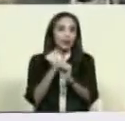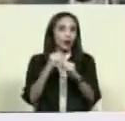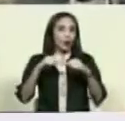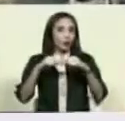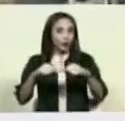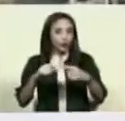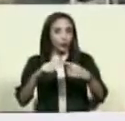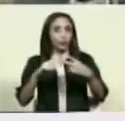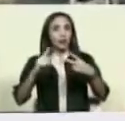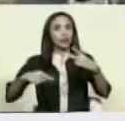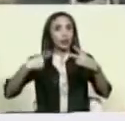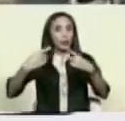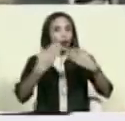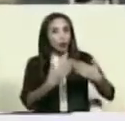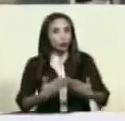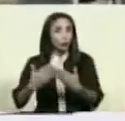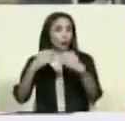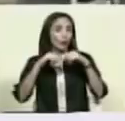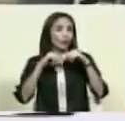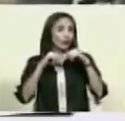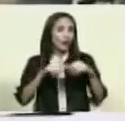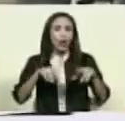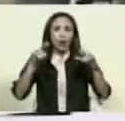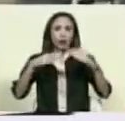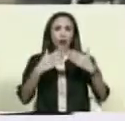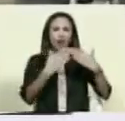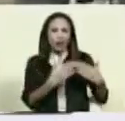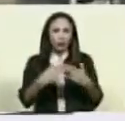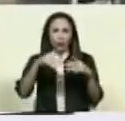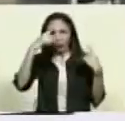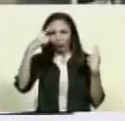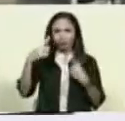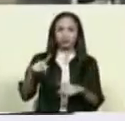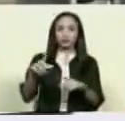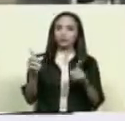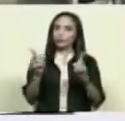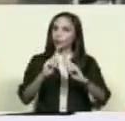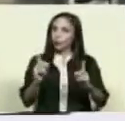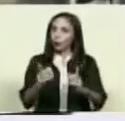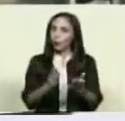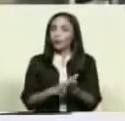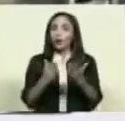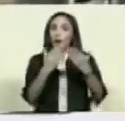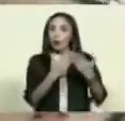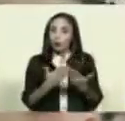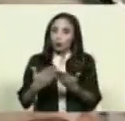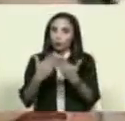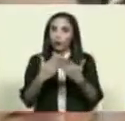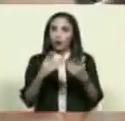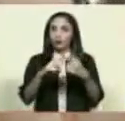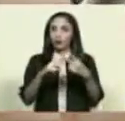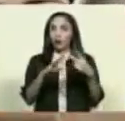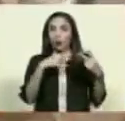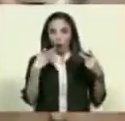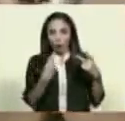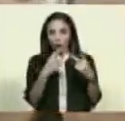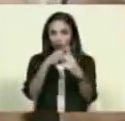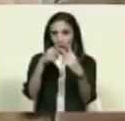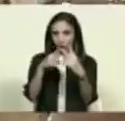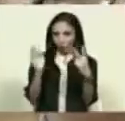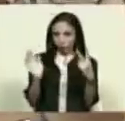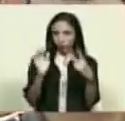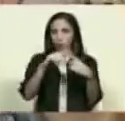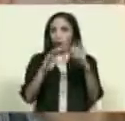al estudio permanente, muchachos y muchachas. La juventud tiene 2 instrumentos para su